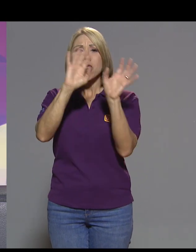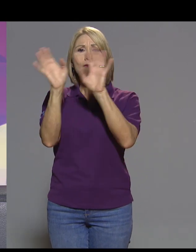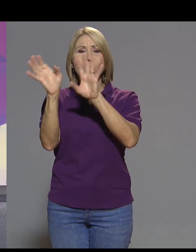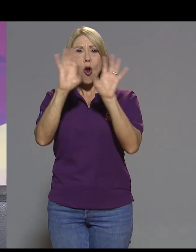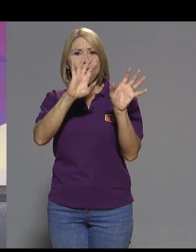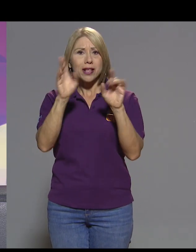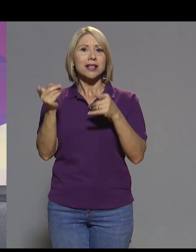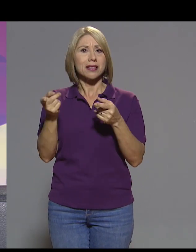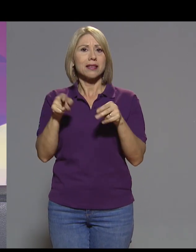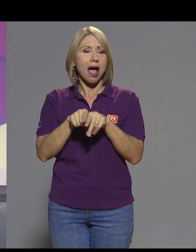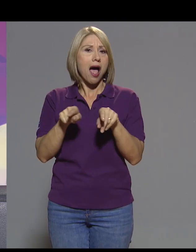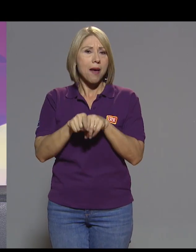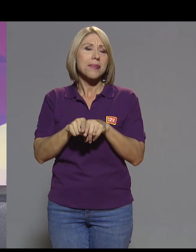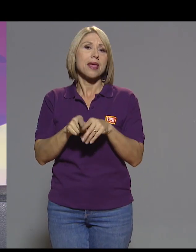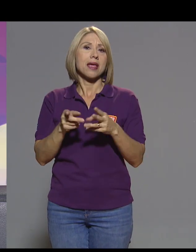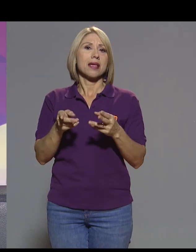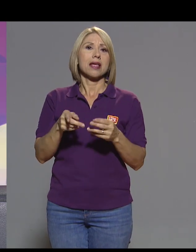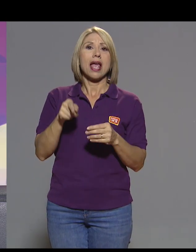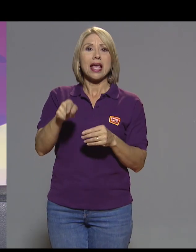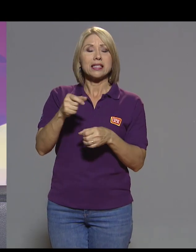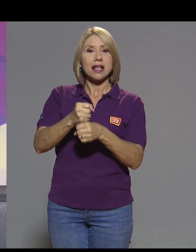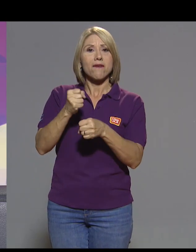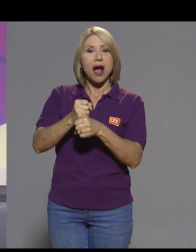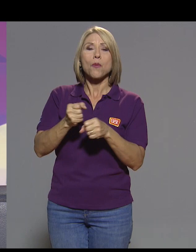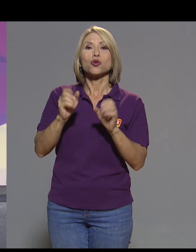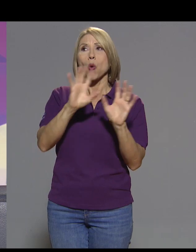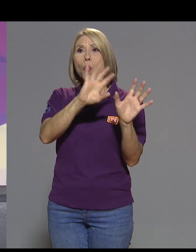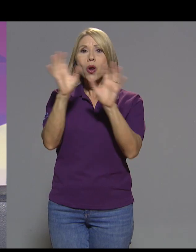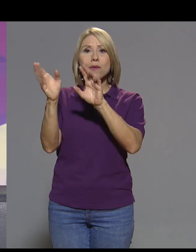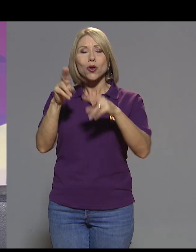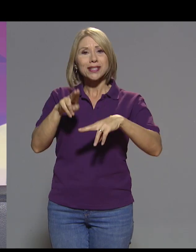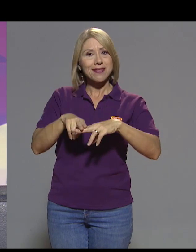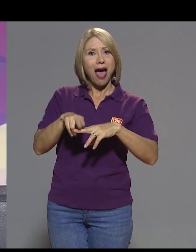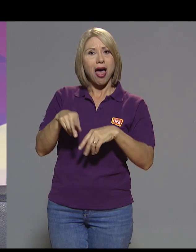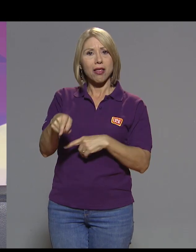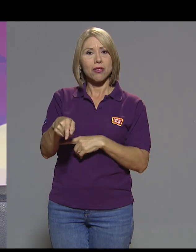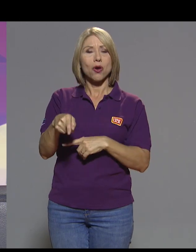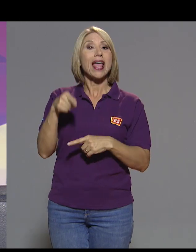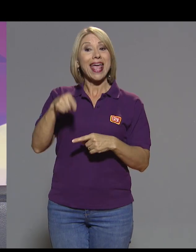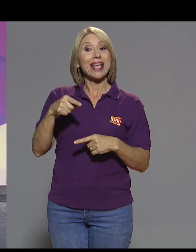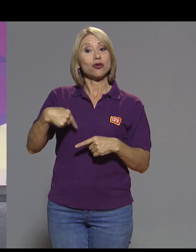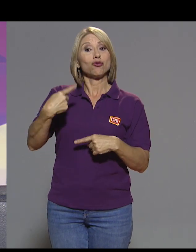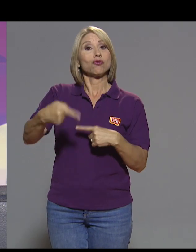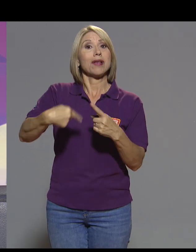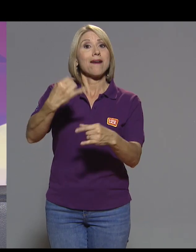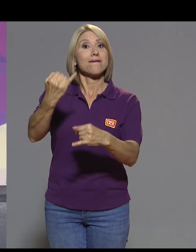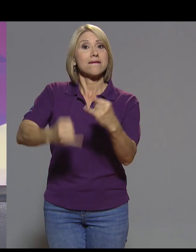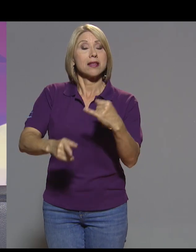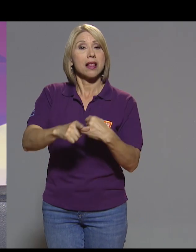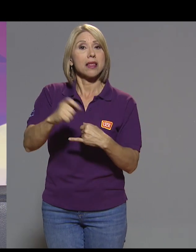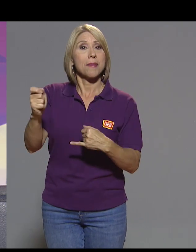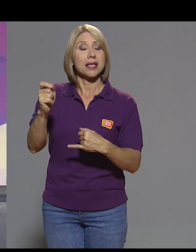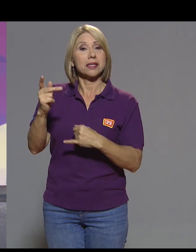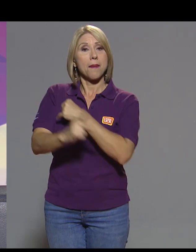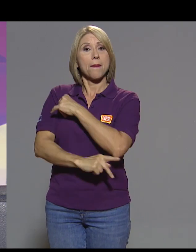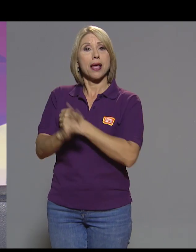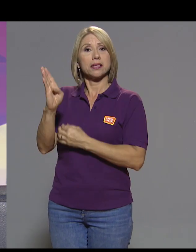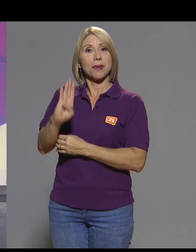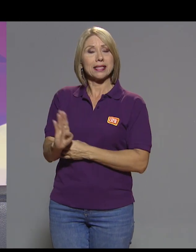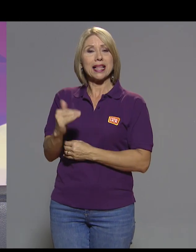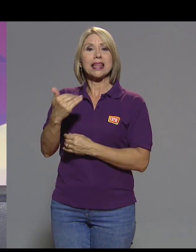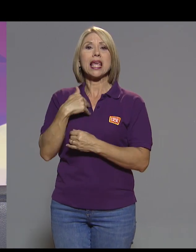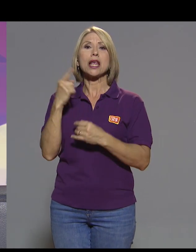asociación ellos tienen ahora un clasificatorio a finales de este de este mes en brasil